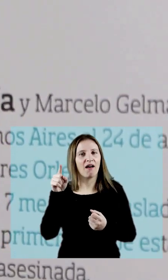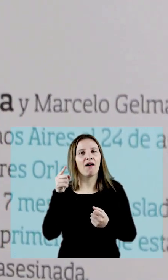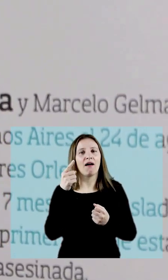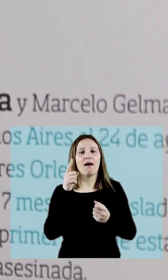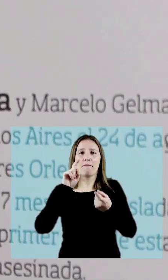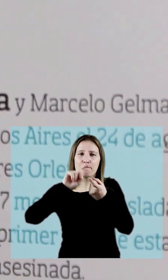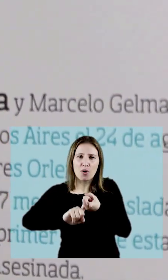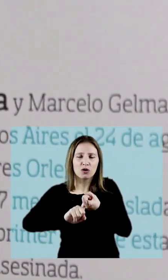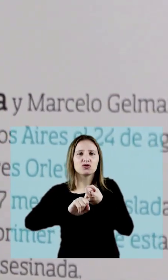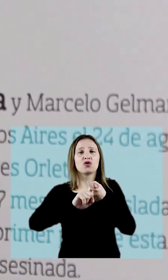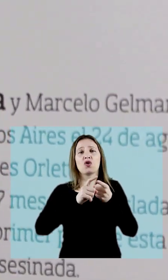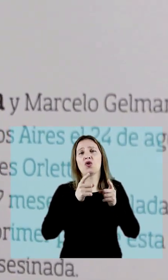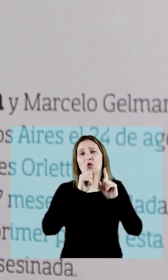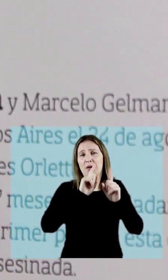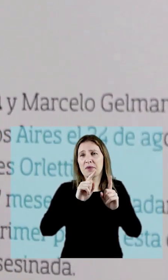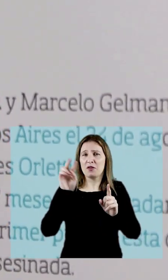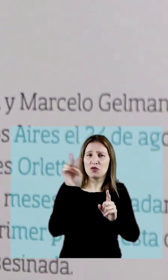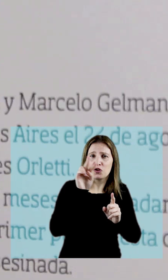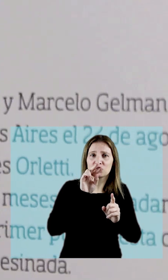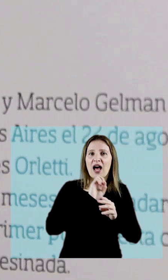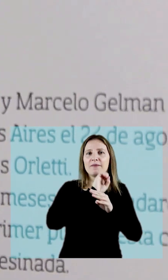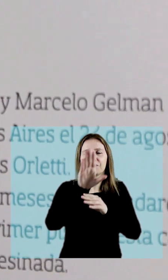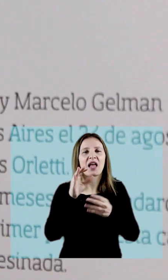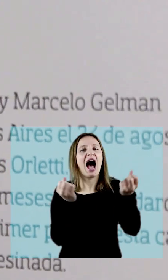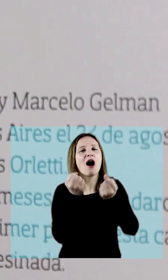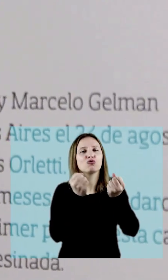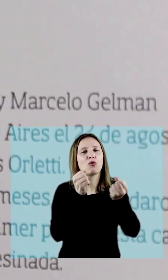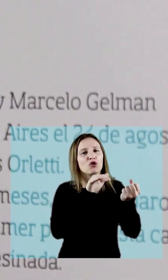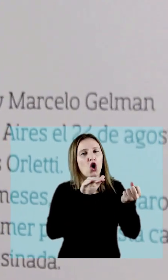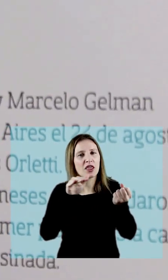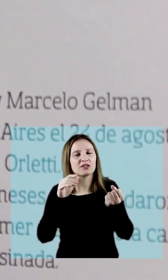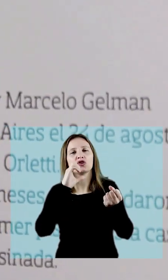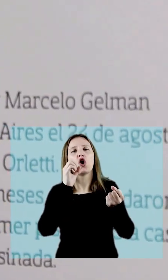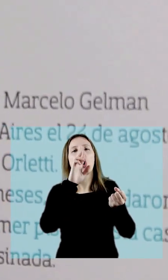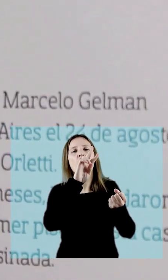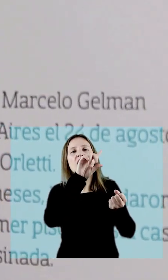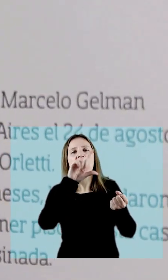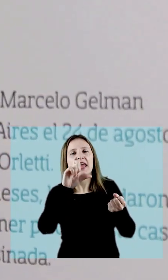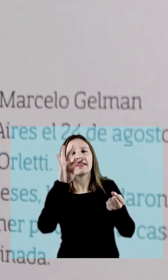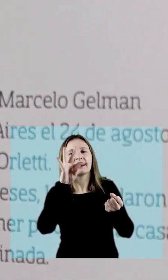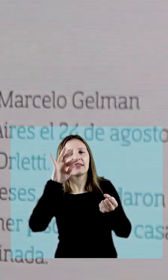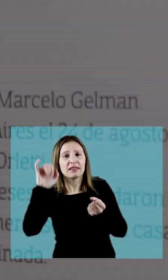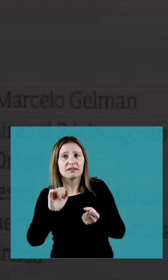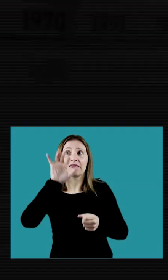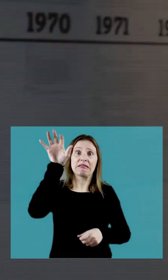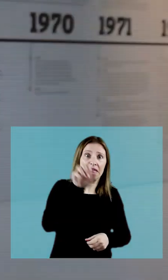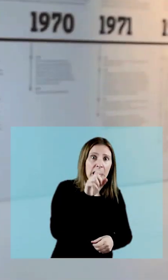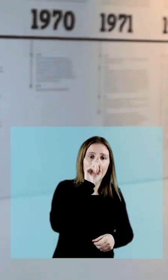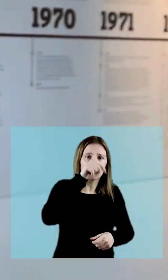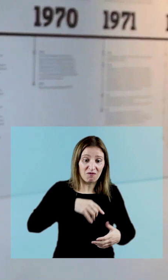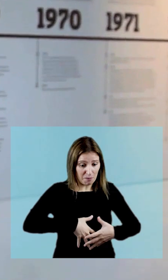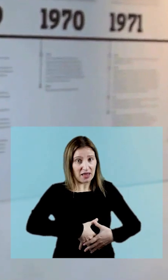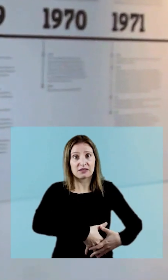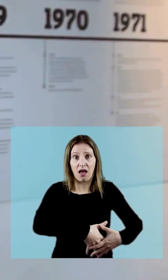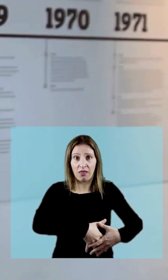su marido Marcelo Hellman a Automotores Orletti y traída para Montevideo. Está